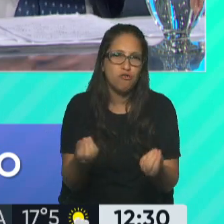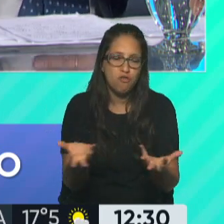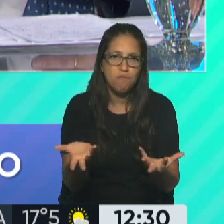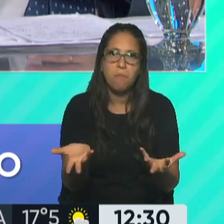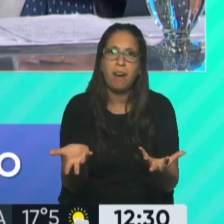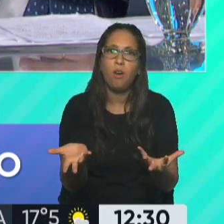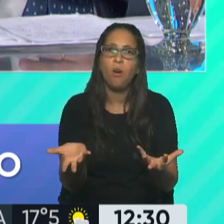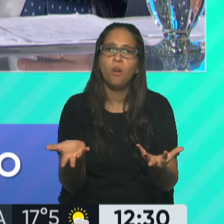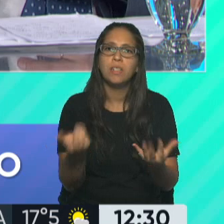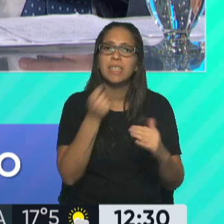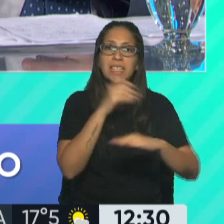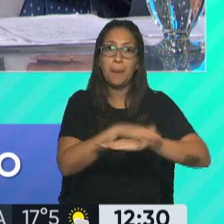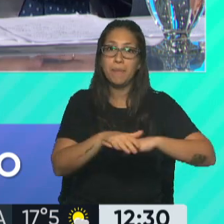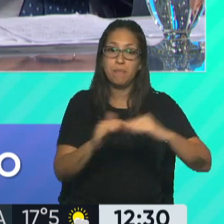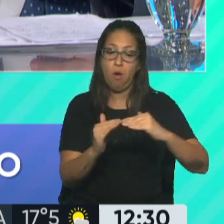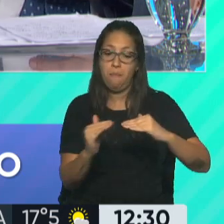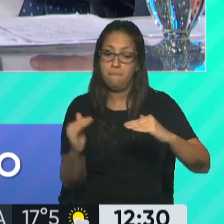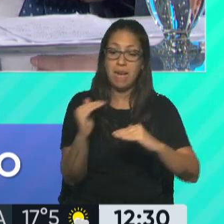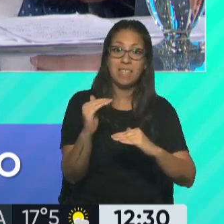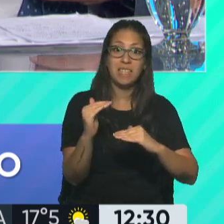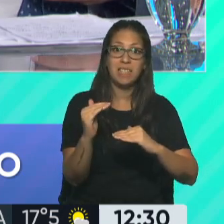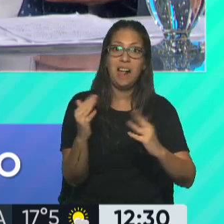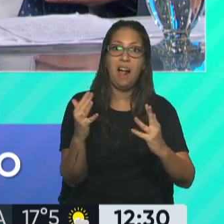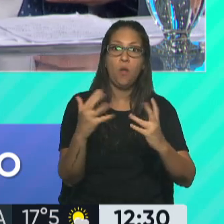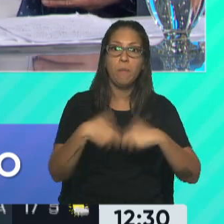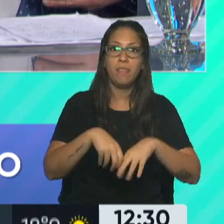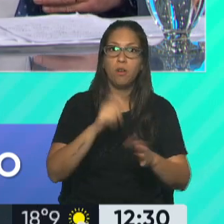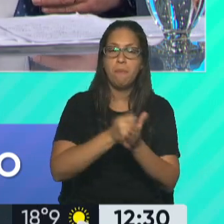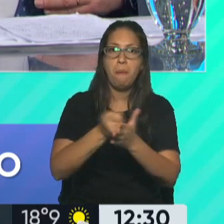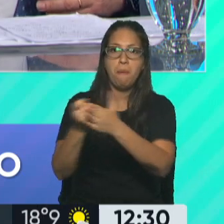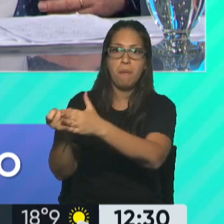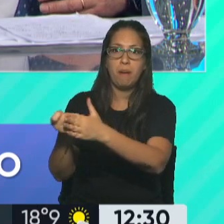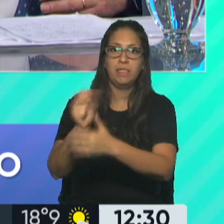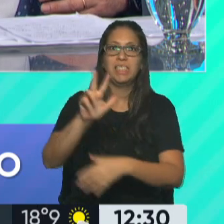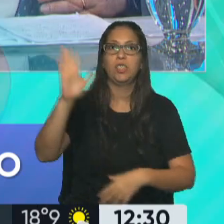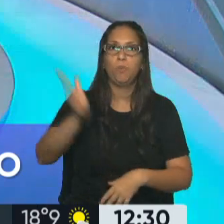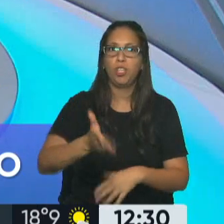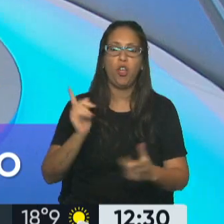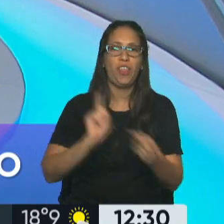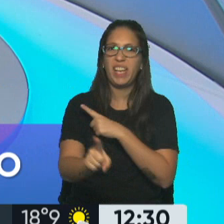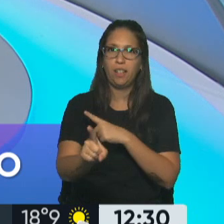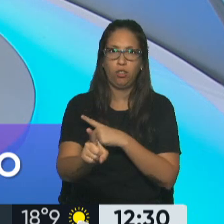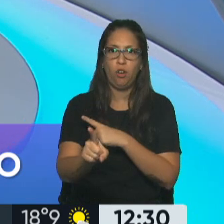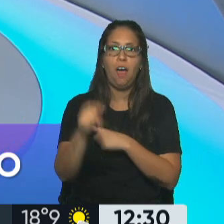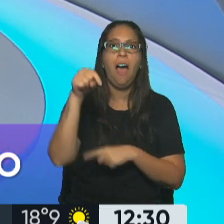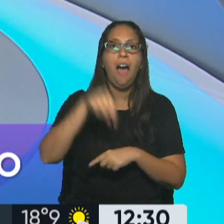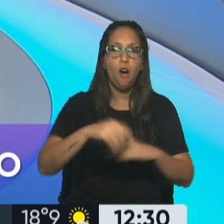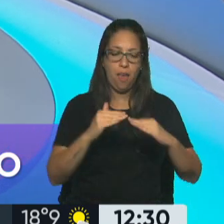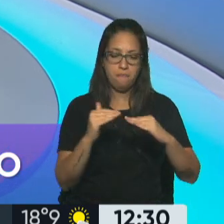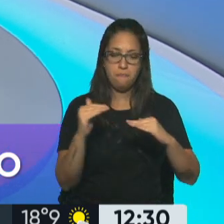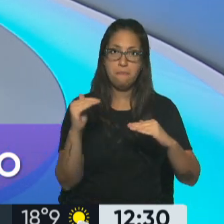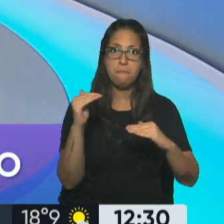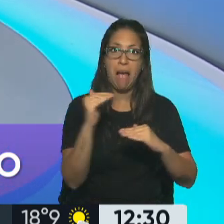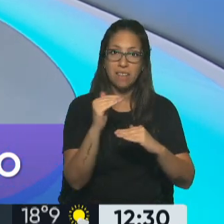pero cuando se superaba el piso se empezaba a pagar en los escalones cercanos al 35%. Claro, era directamente. Entonces eso hay que